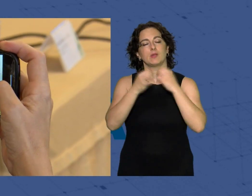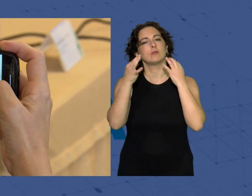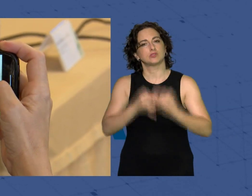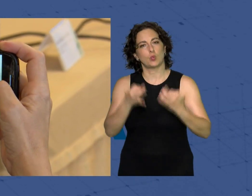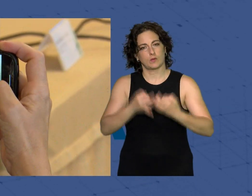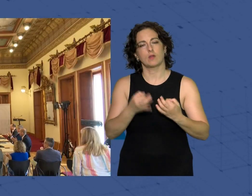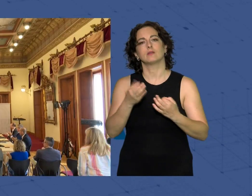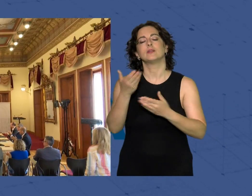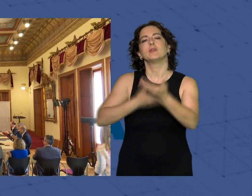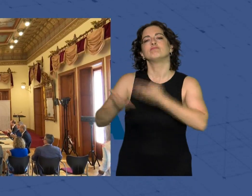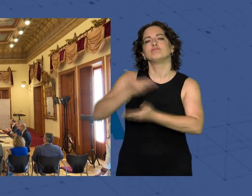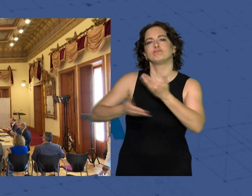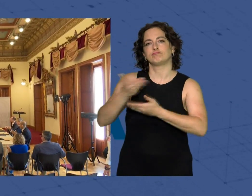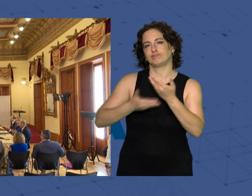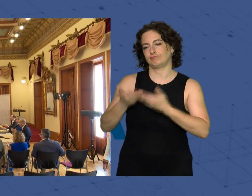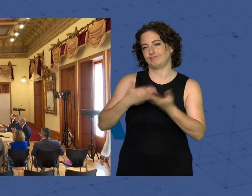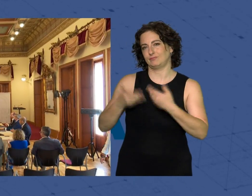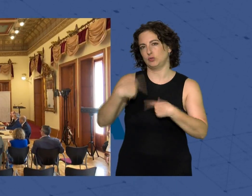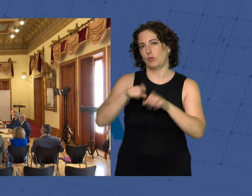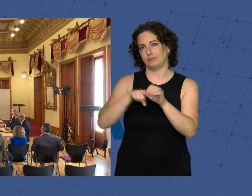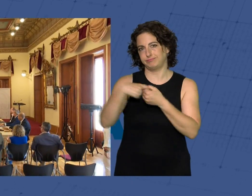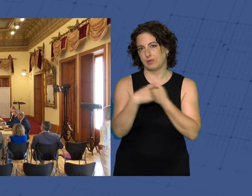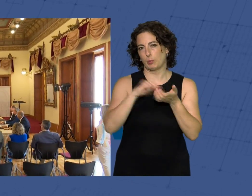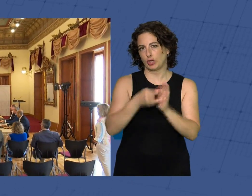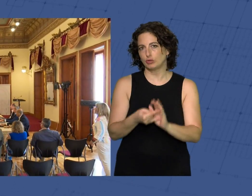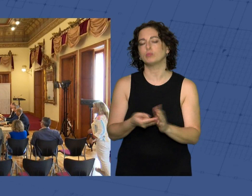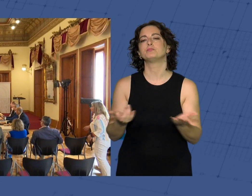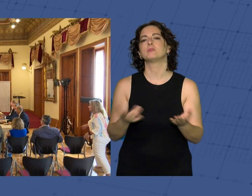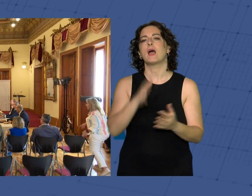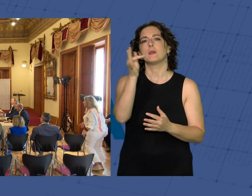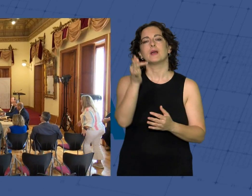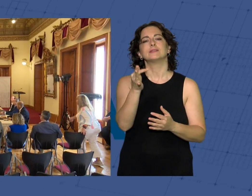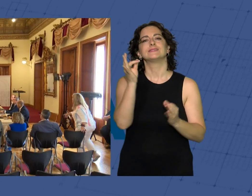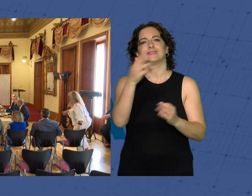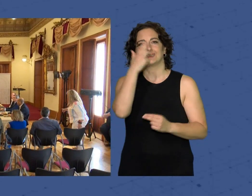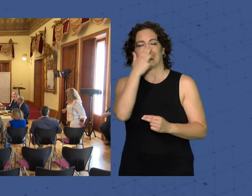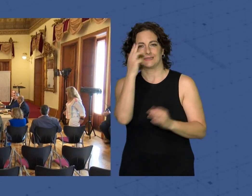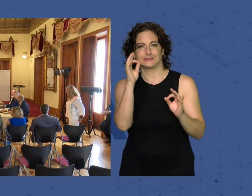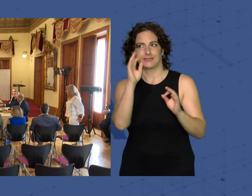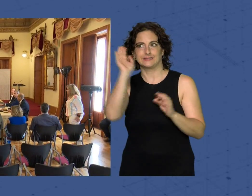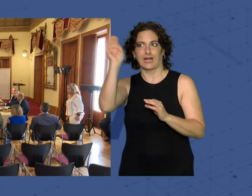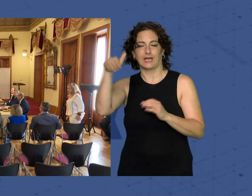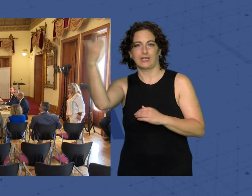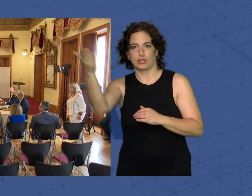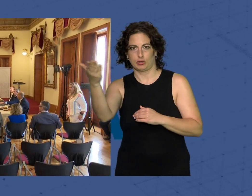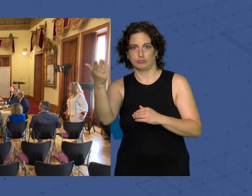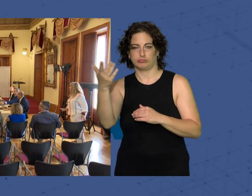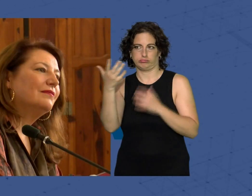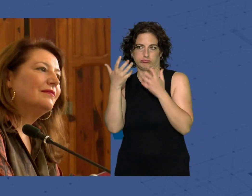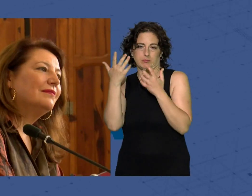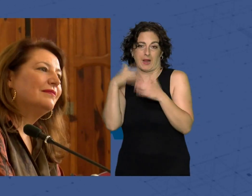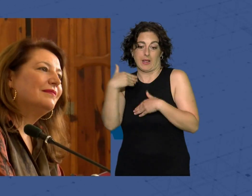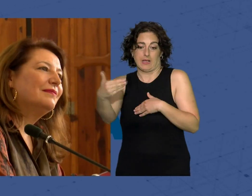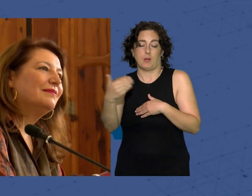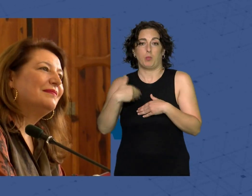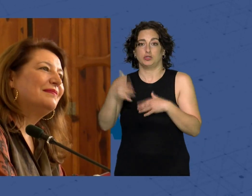cooperación de todos los implicados en este proyecto además velará por nuestros intereses en el extranjero para lo que aprovechará el próximo